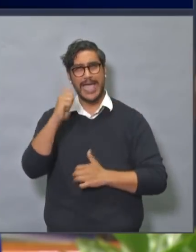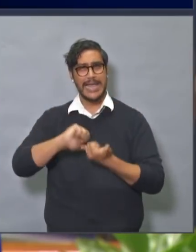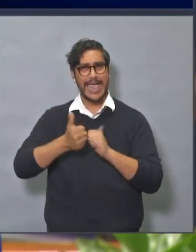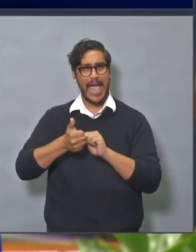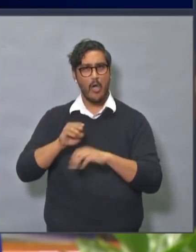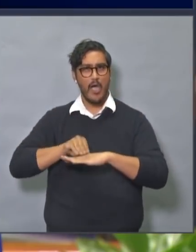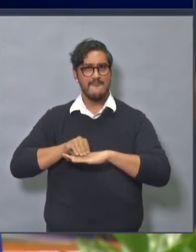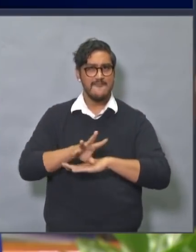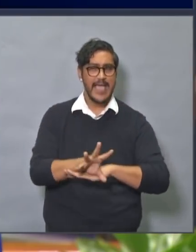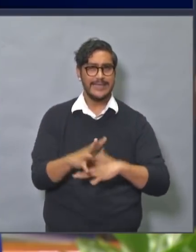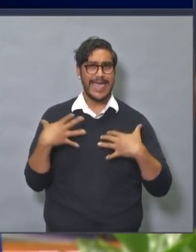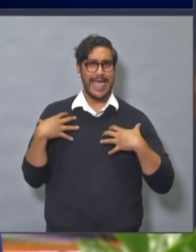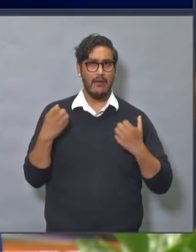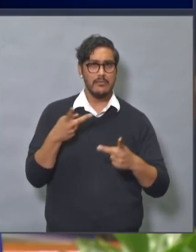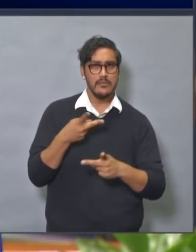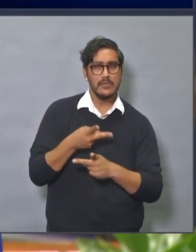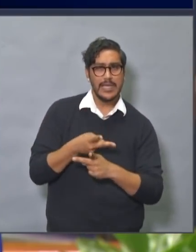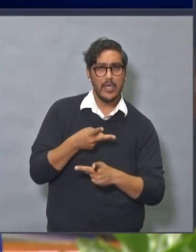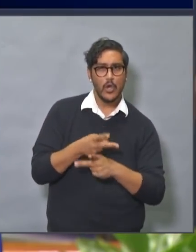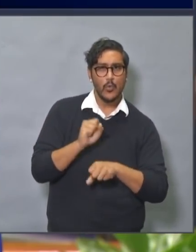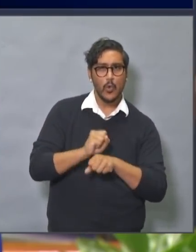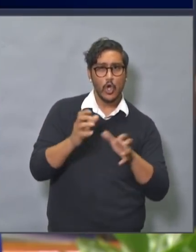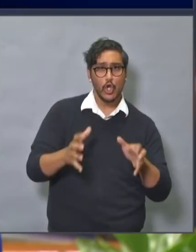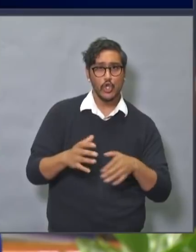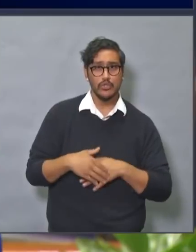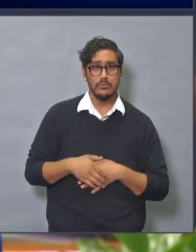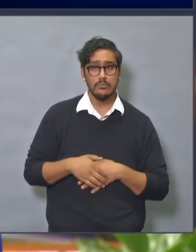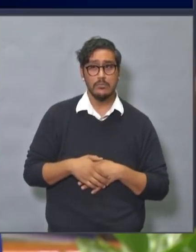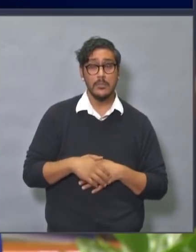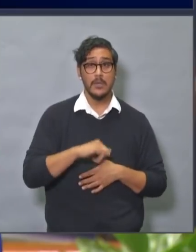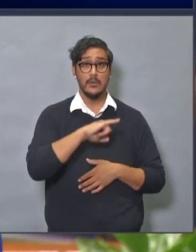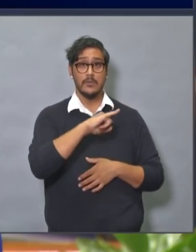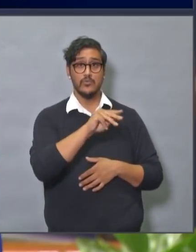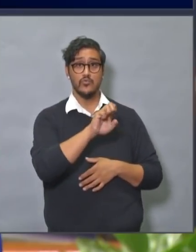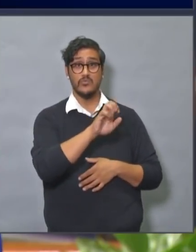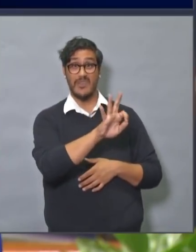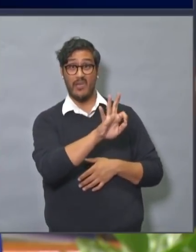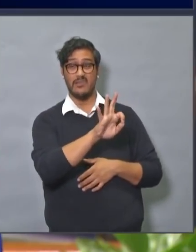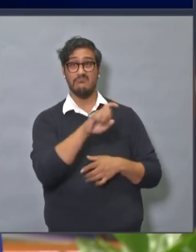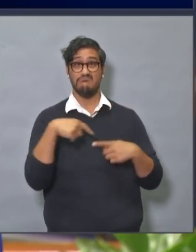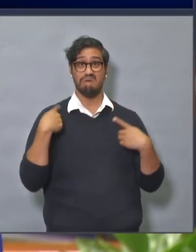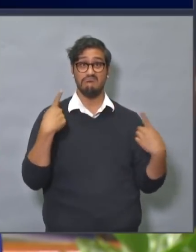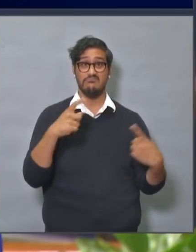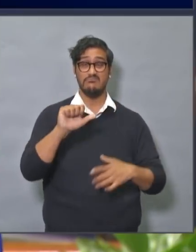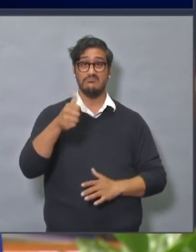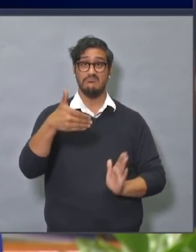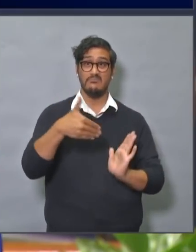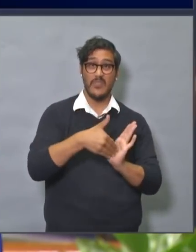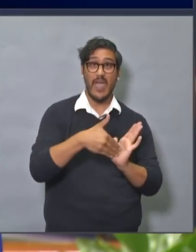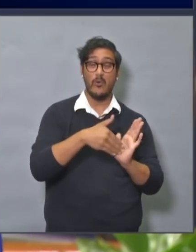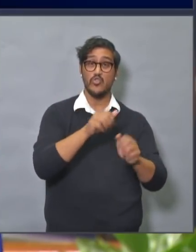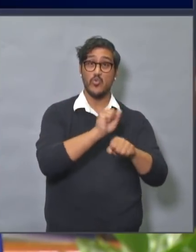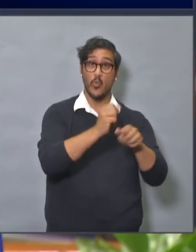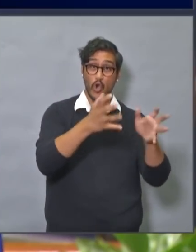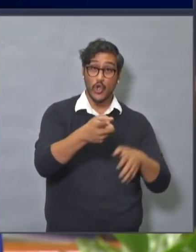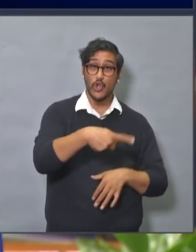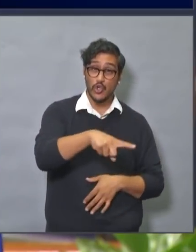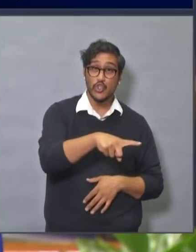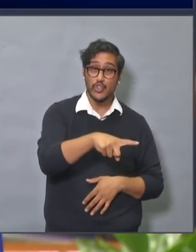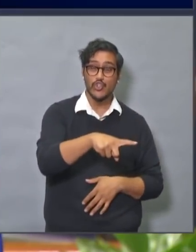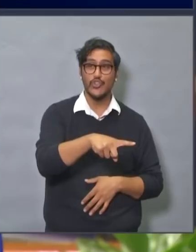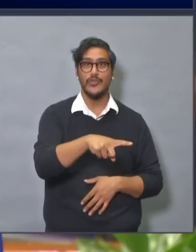profesionales de salud. Desde el 9 de julio, un total de 10,450 profesionales de salud